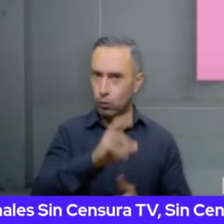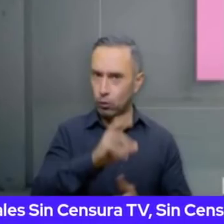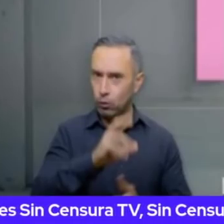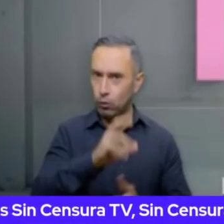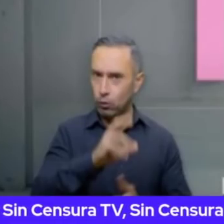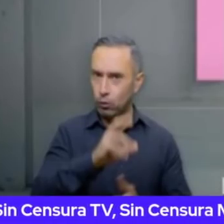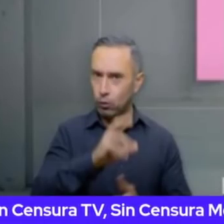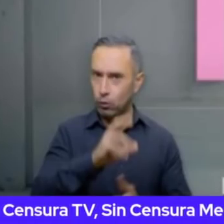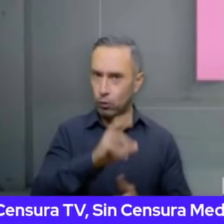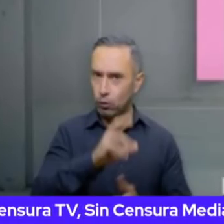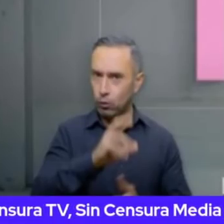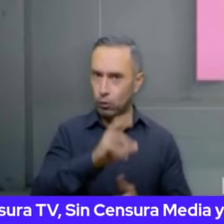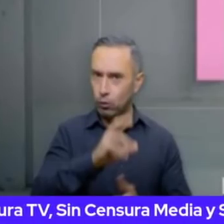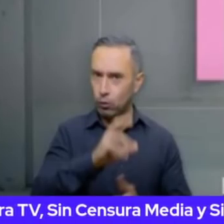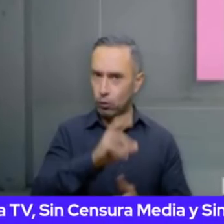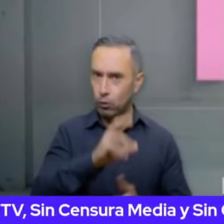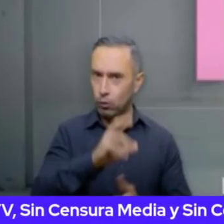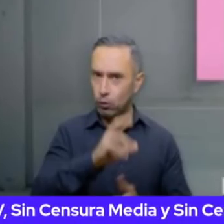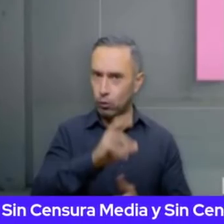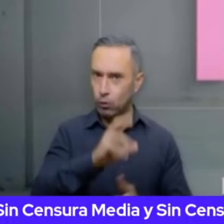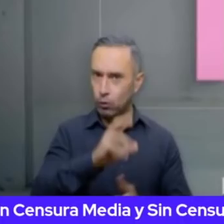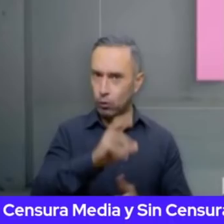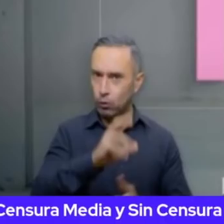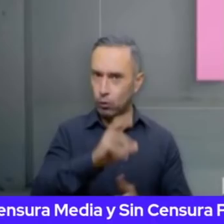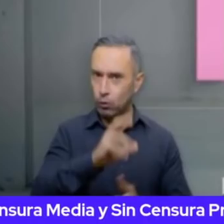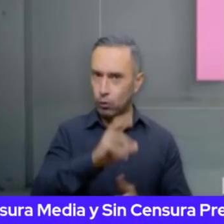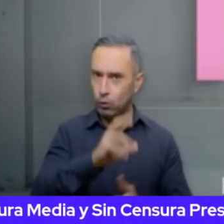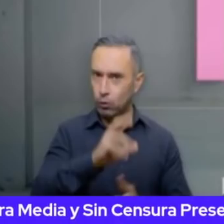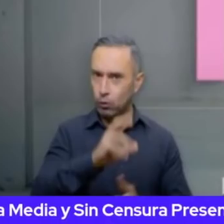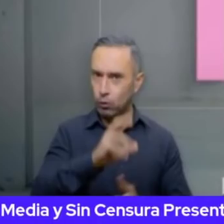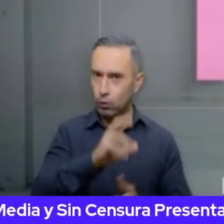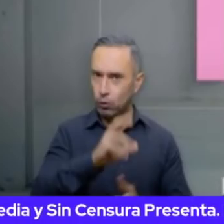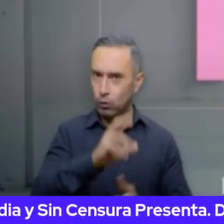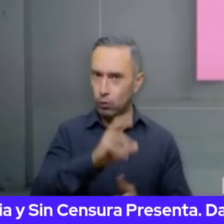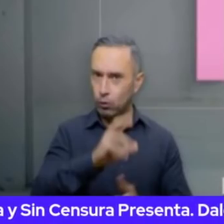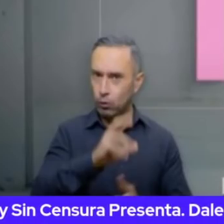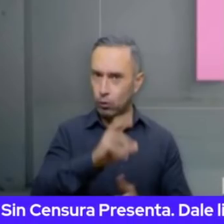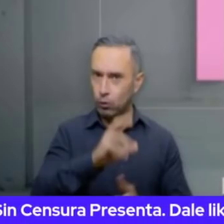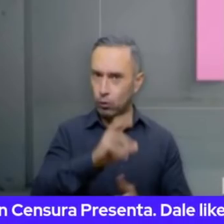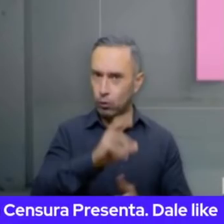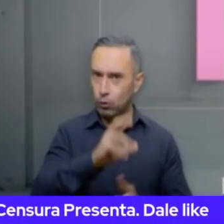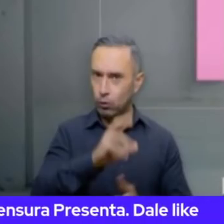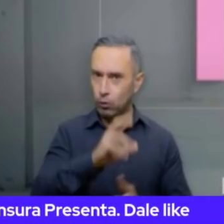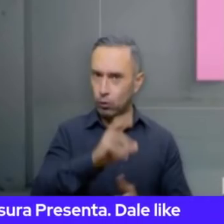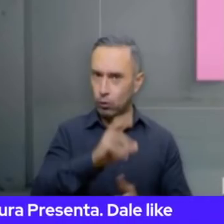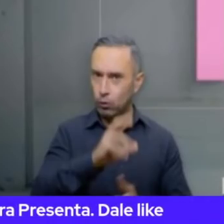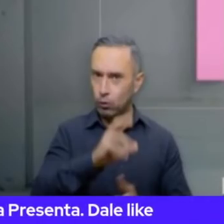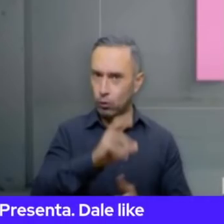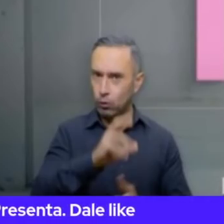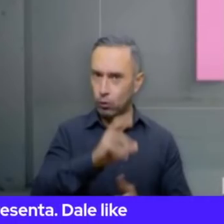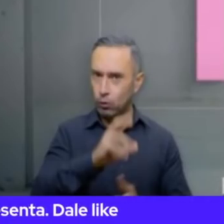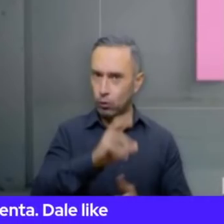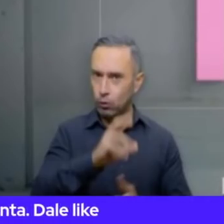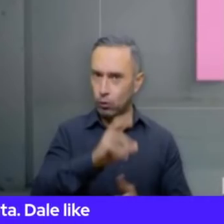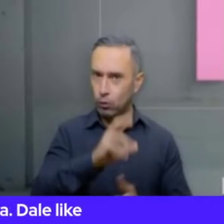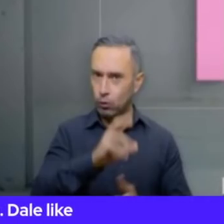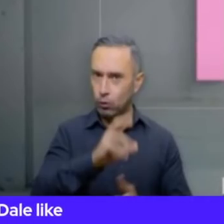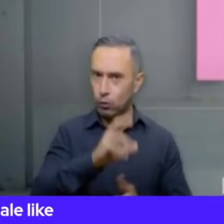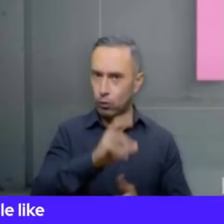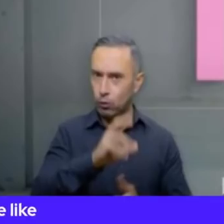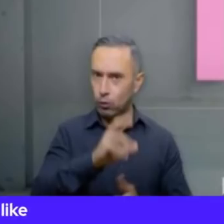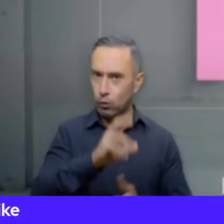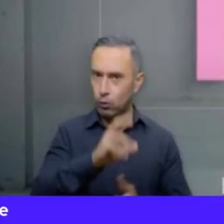promoción, no hay voluntad por parte del INE, realmente no le importa y aparte añade un factor más a la receta